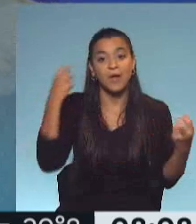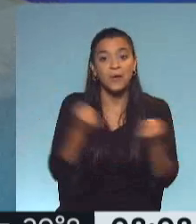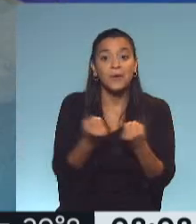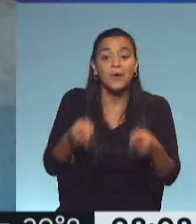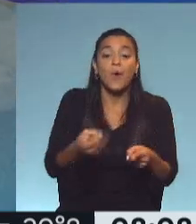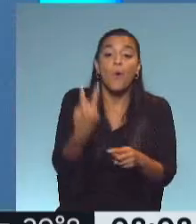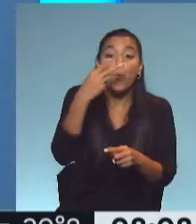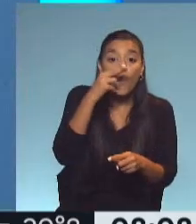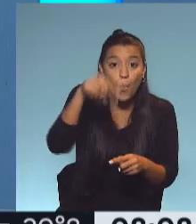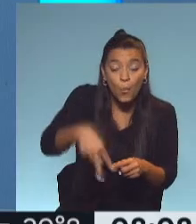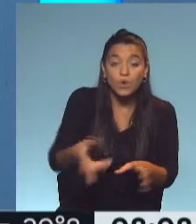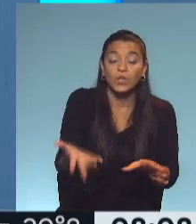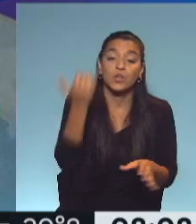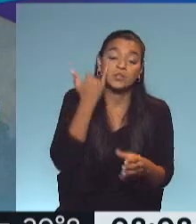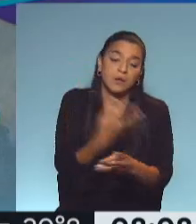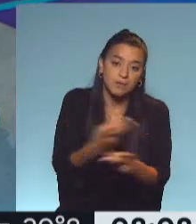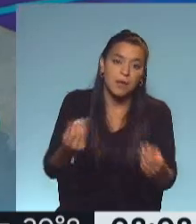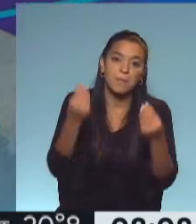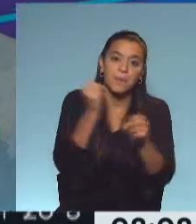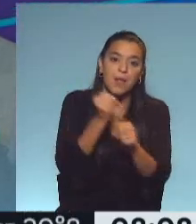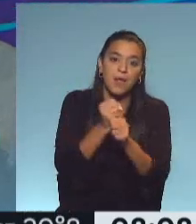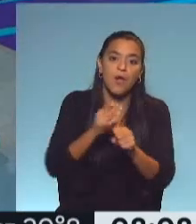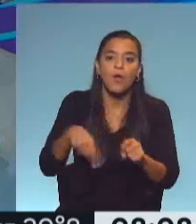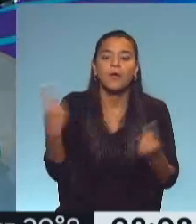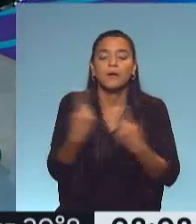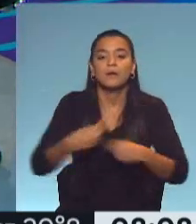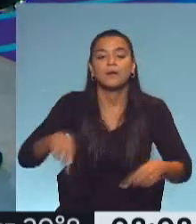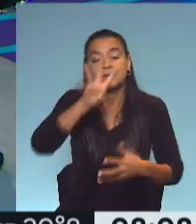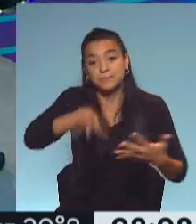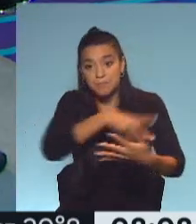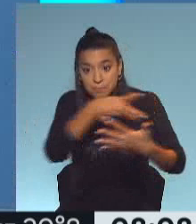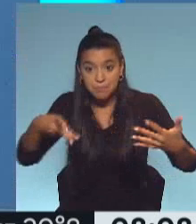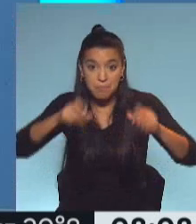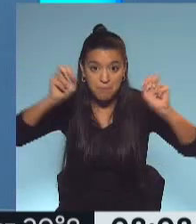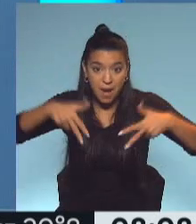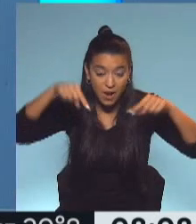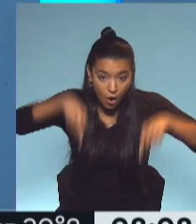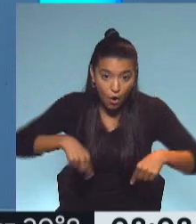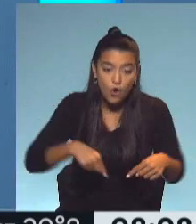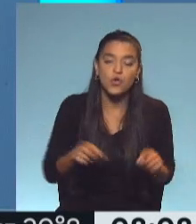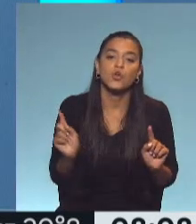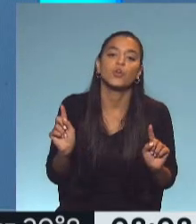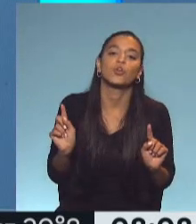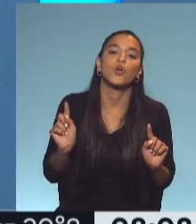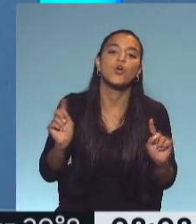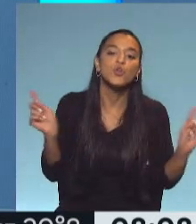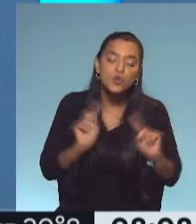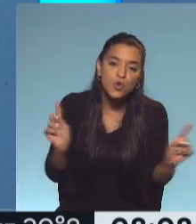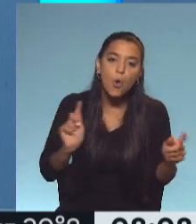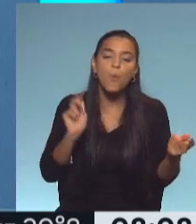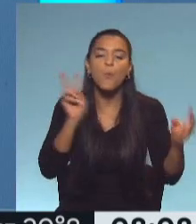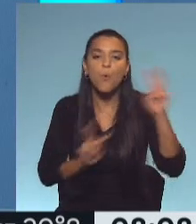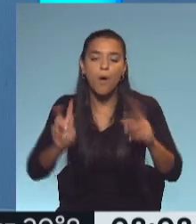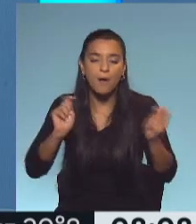en pasa junio esto, se terminó y que se pongan a laburar en otras cosas. De acuerdo al cronograma electoral que rige hoy, no al que se está buscando